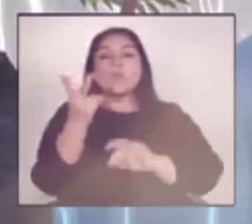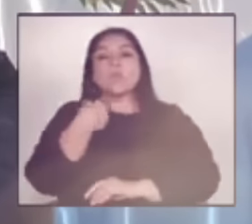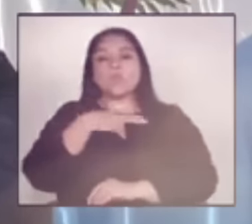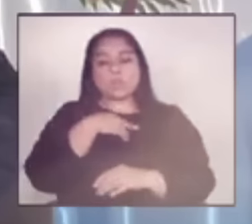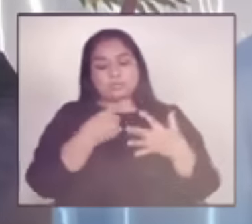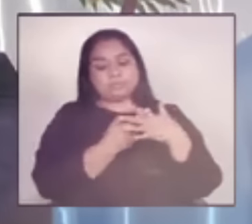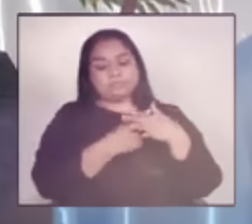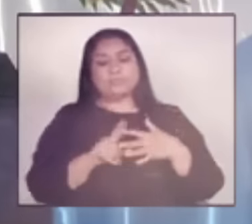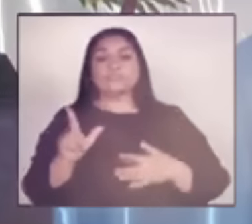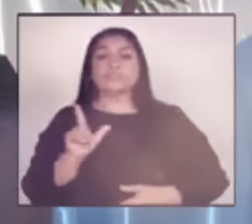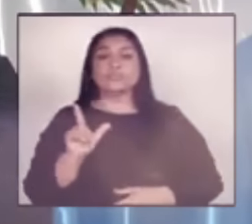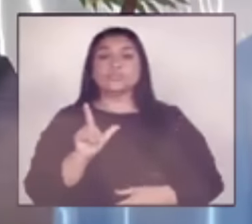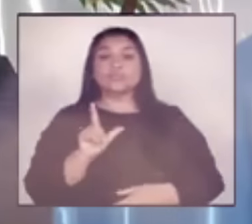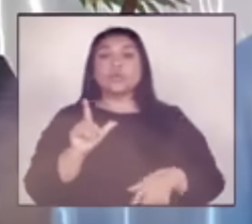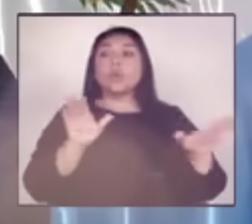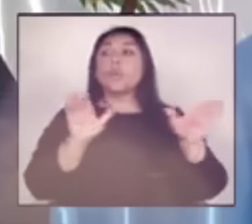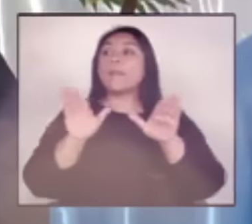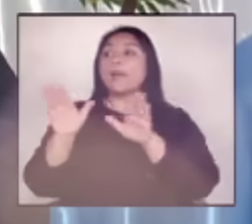del día lunes convocando